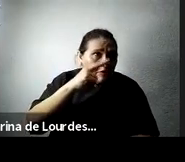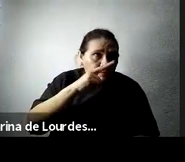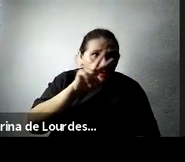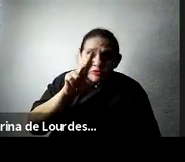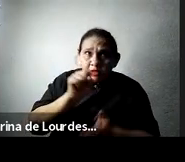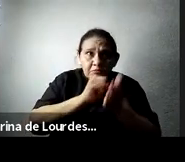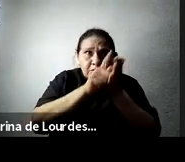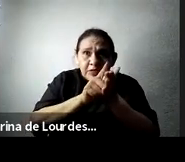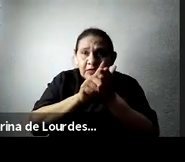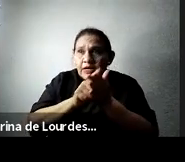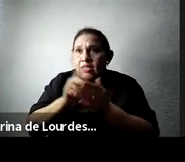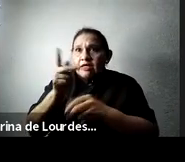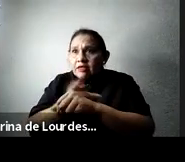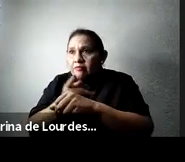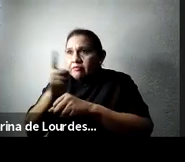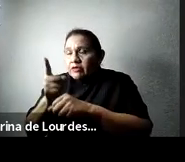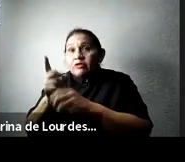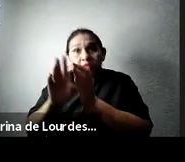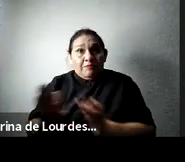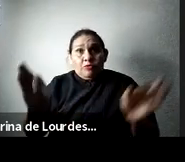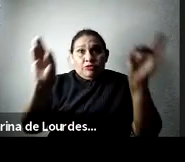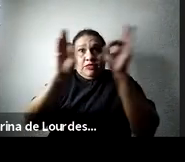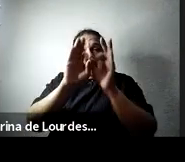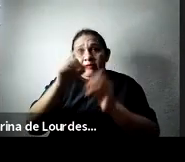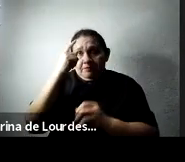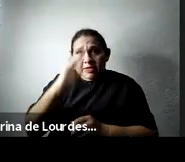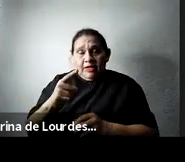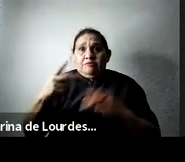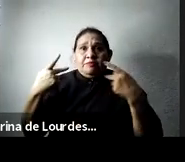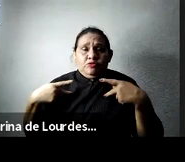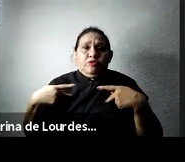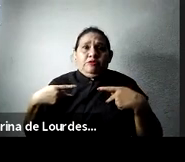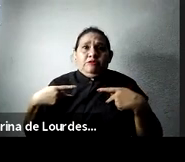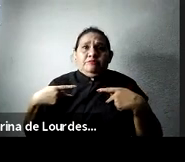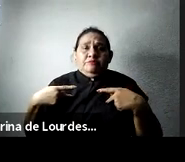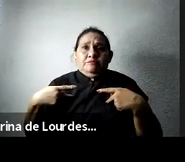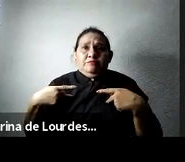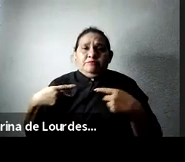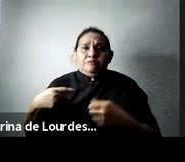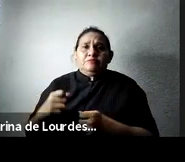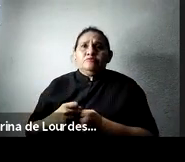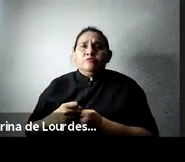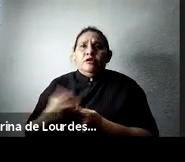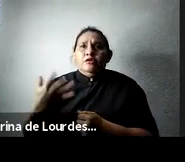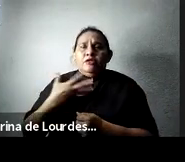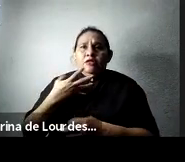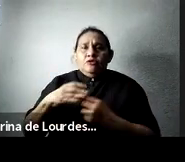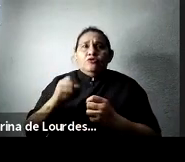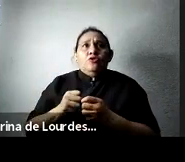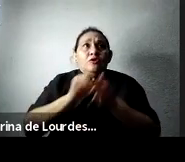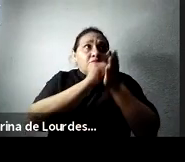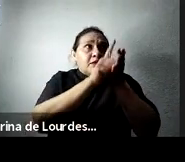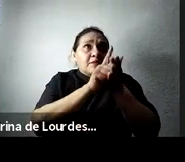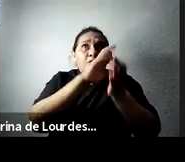la marca de cruce peatonal es muy importante para estas personas, ¿no? Tener todos los letreros, todas